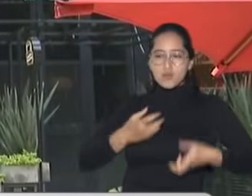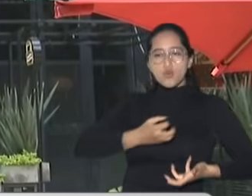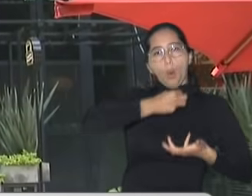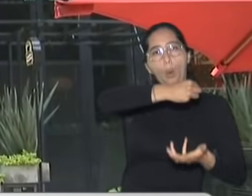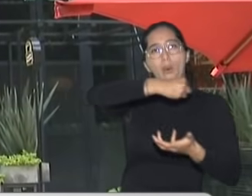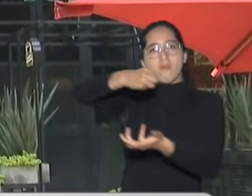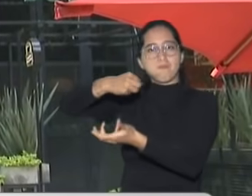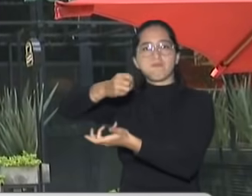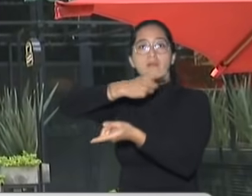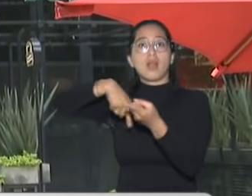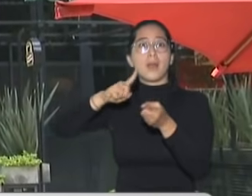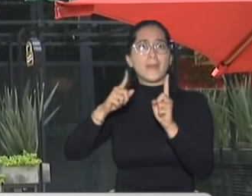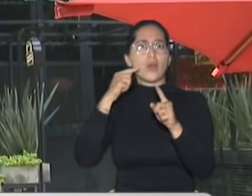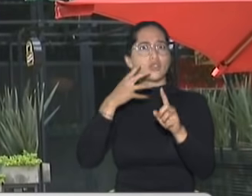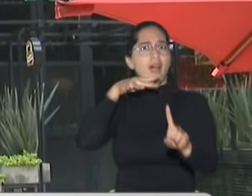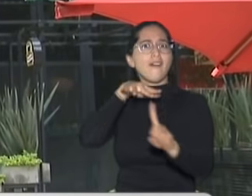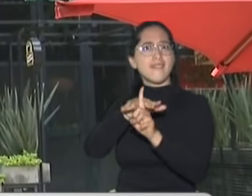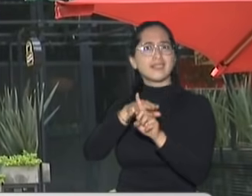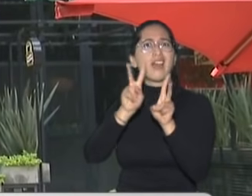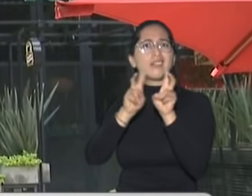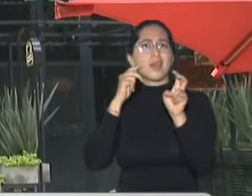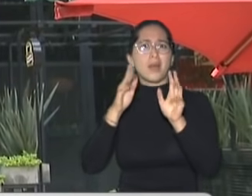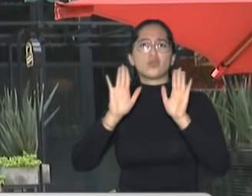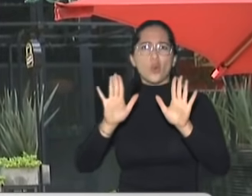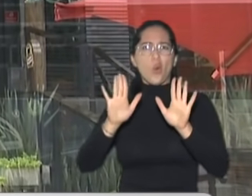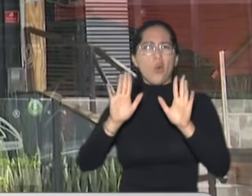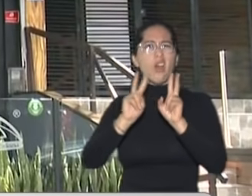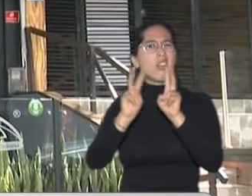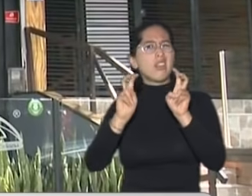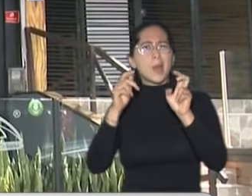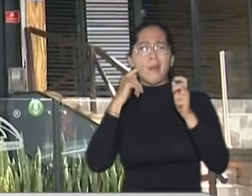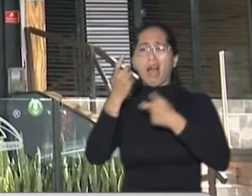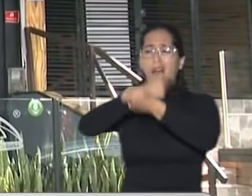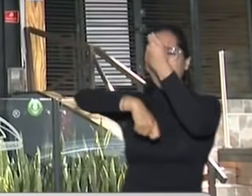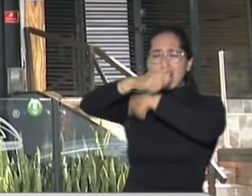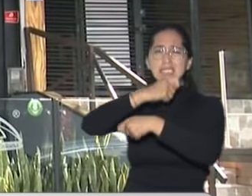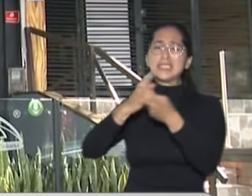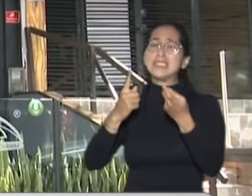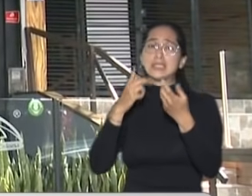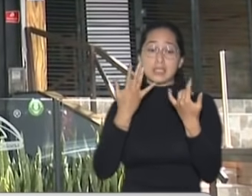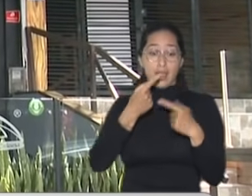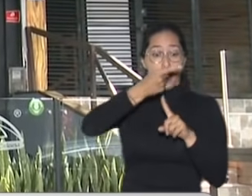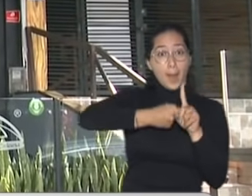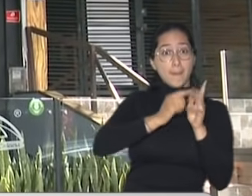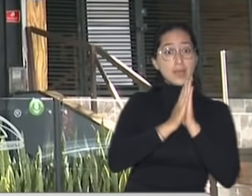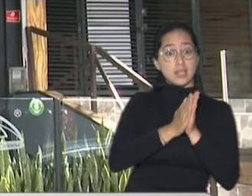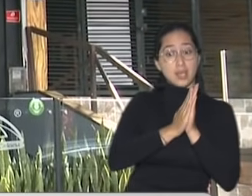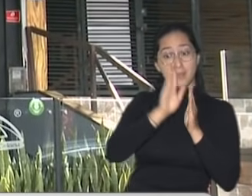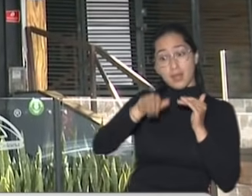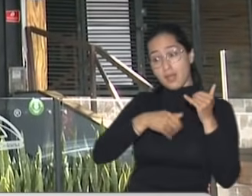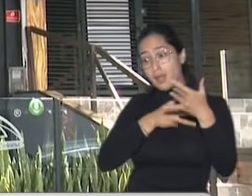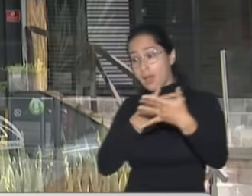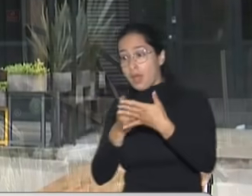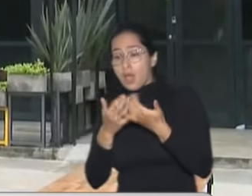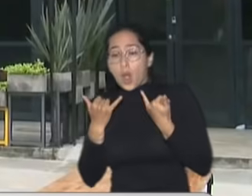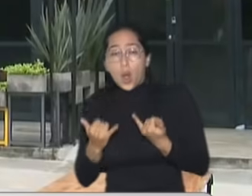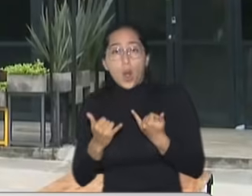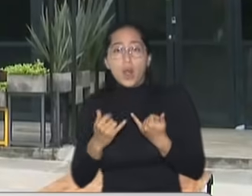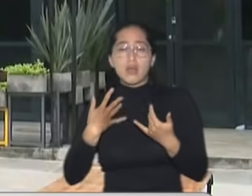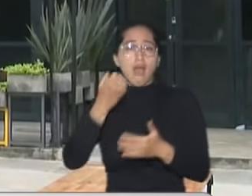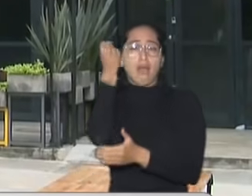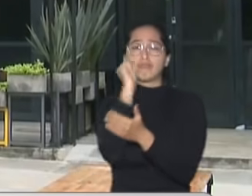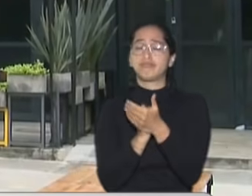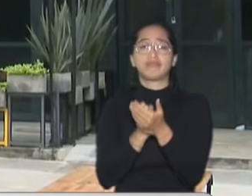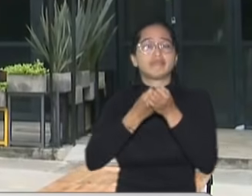preocupación entre el gremio de comerciantes del sector gastronómico. Dicen que de diciembre a la fecha han tenido pérdidas por 60 mil millones de